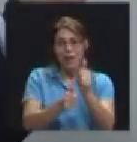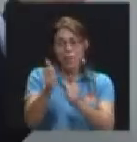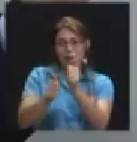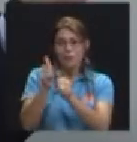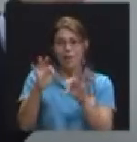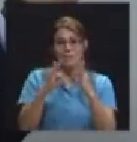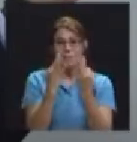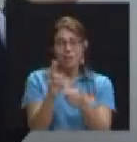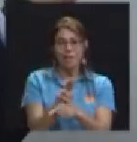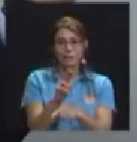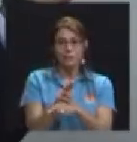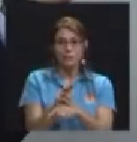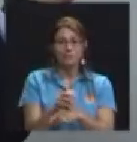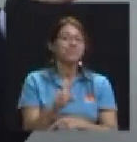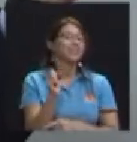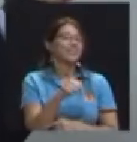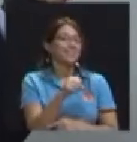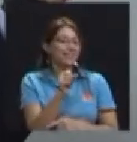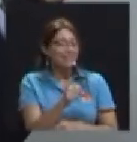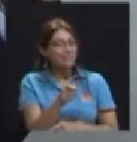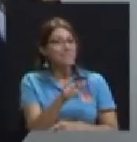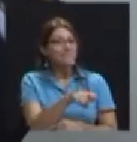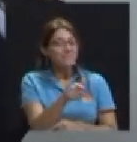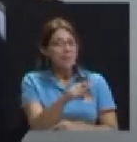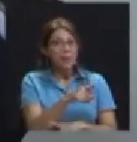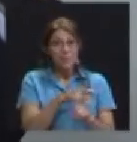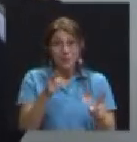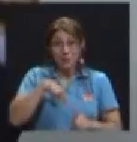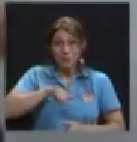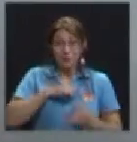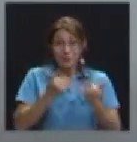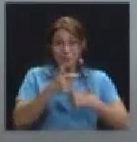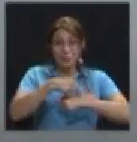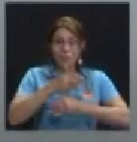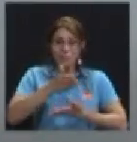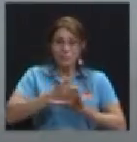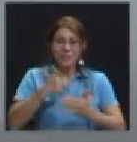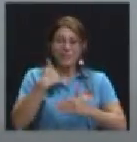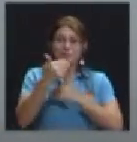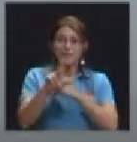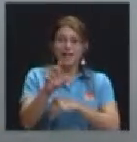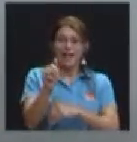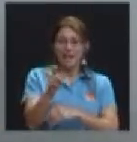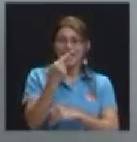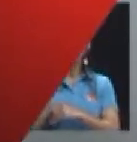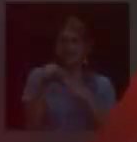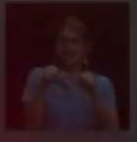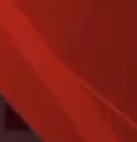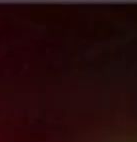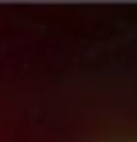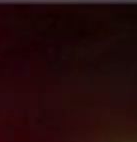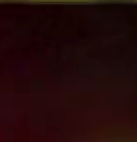van y otros vienen, pero nosotros nos vamos también y vendremos una vez que el canal nos invite a hacerlo.